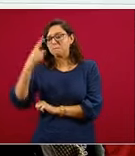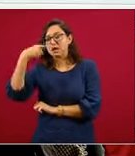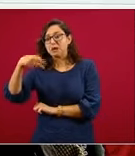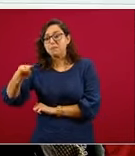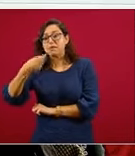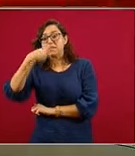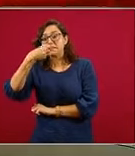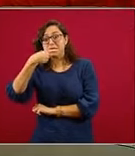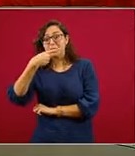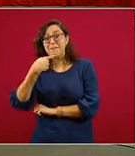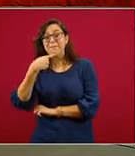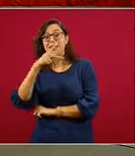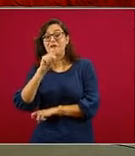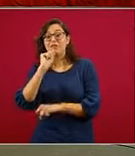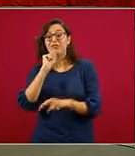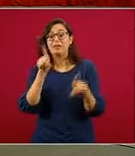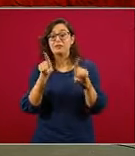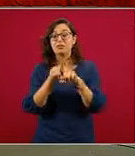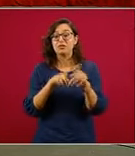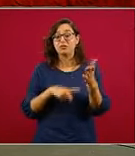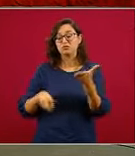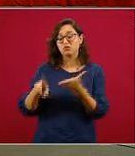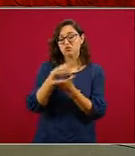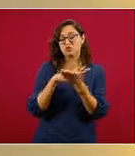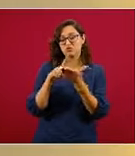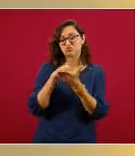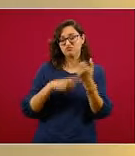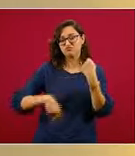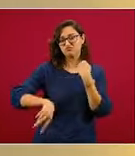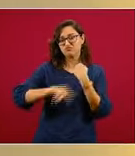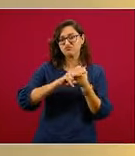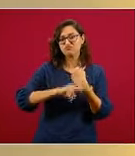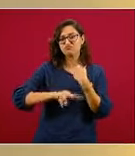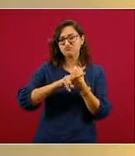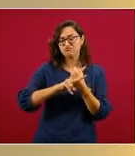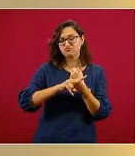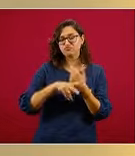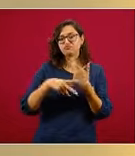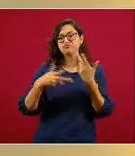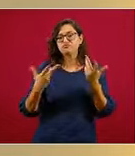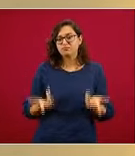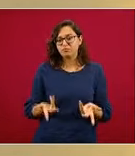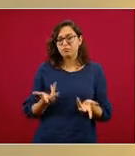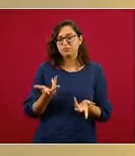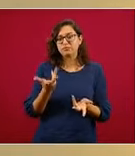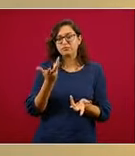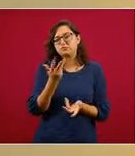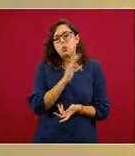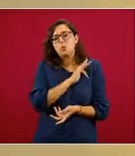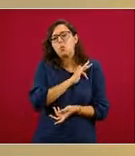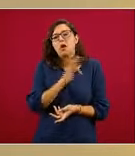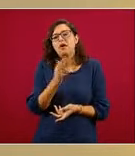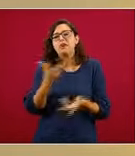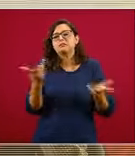metanfetamina, con un proceso que se puede hacer de manera más o menos sencilla en algo que se conoce como laboratorio de